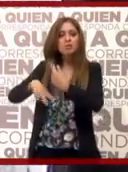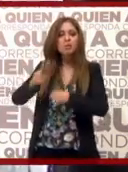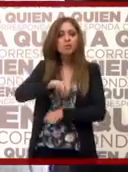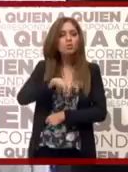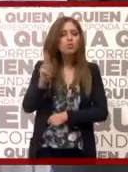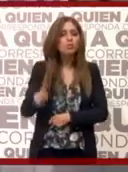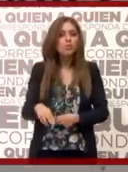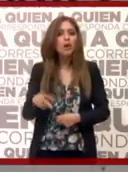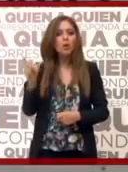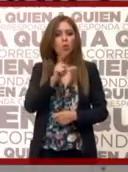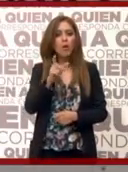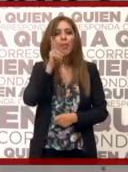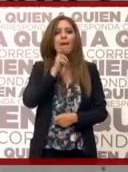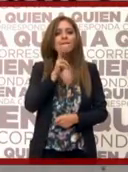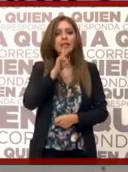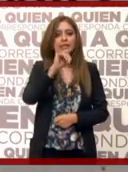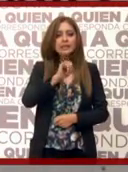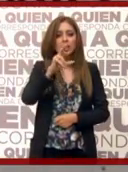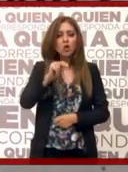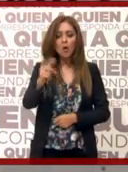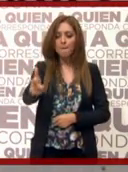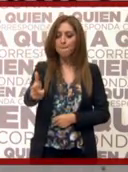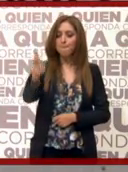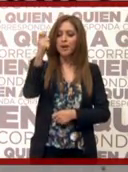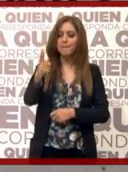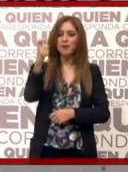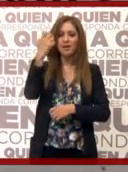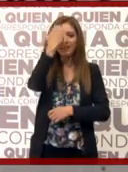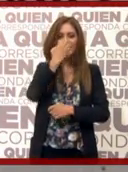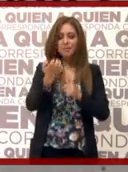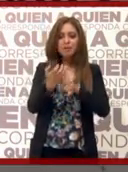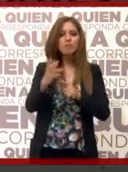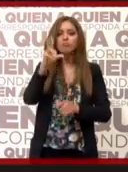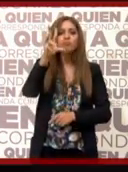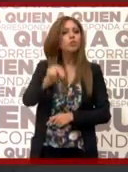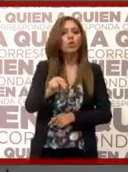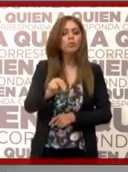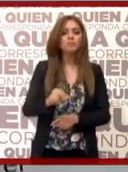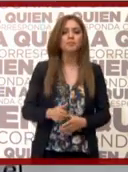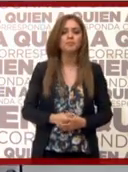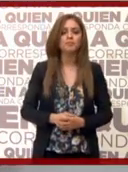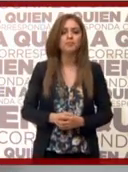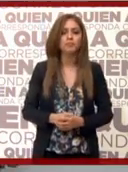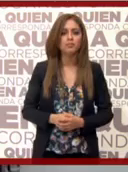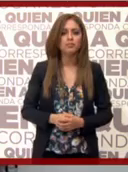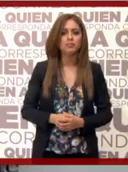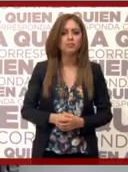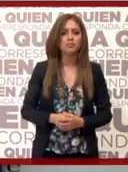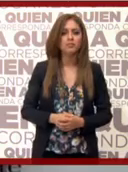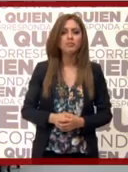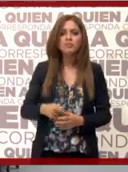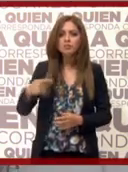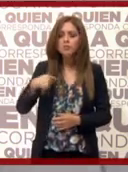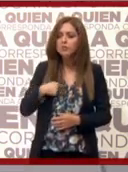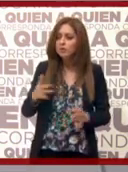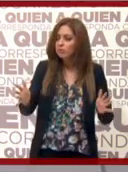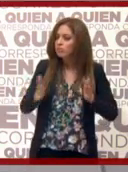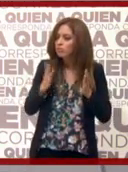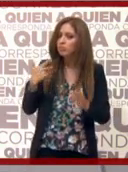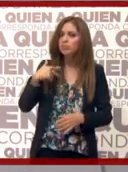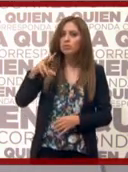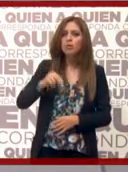la prueba que se practicó para verificar si Fabián disparó armas de fuego resultó negativa. Yo no tengo nada que ver con lo que me están acusando.